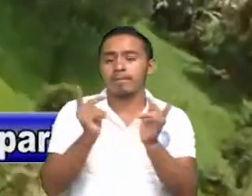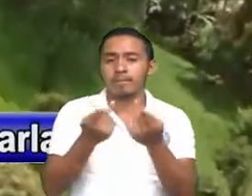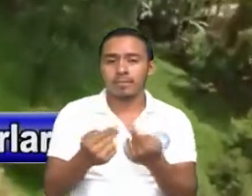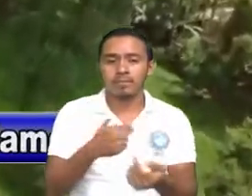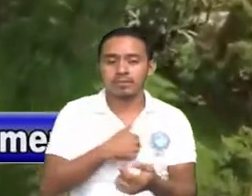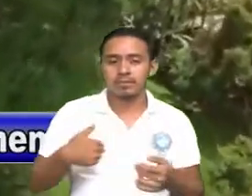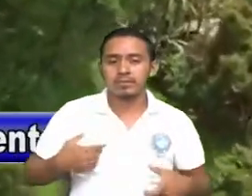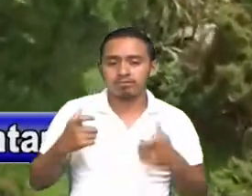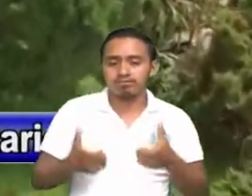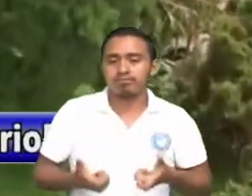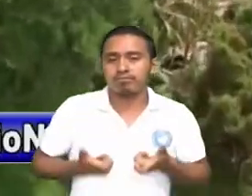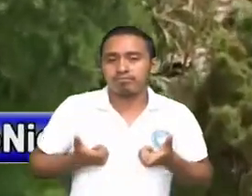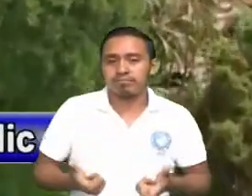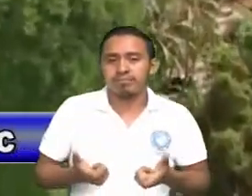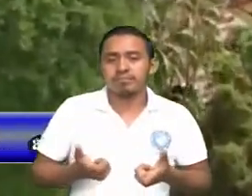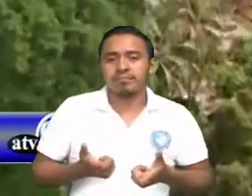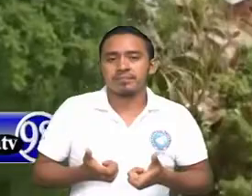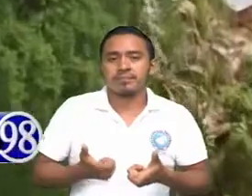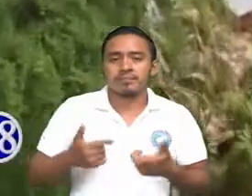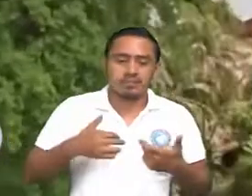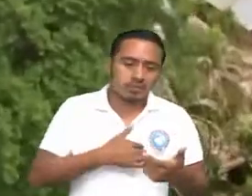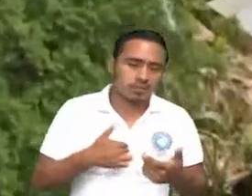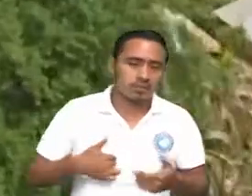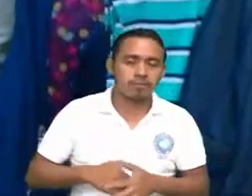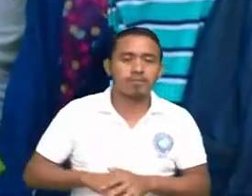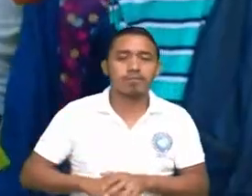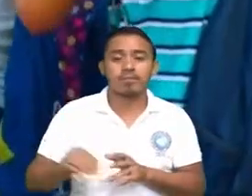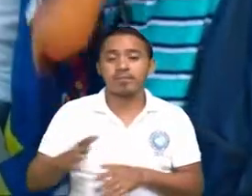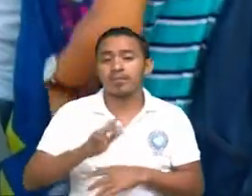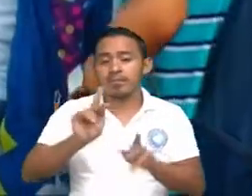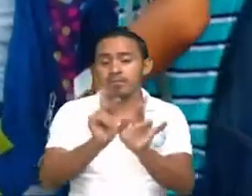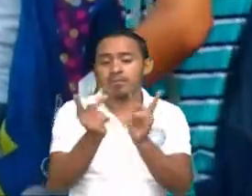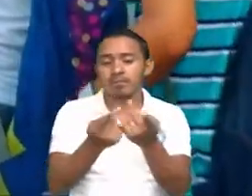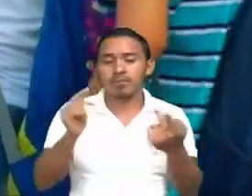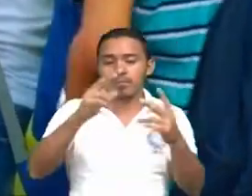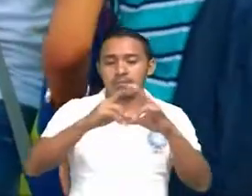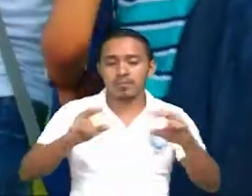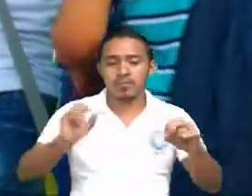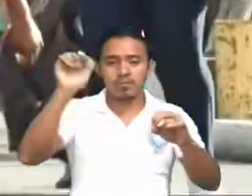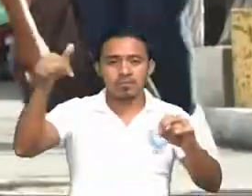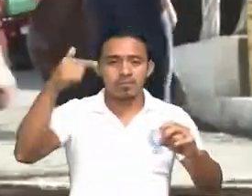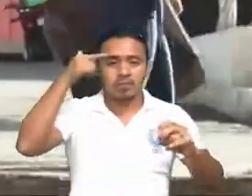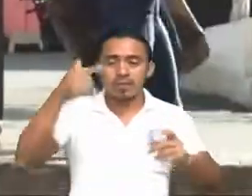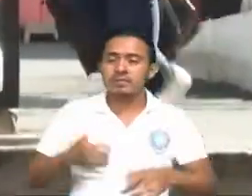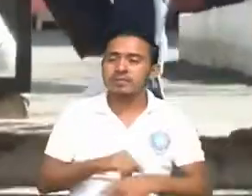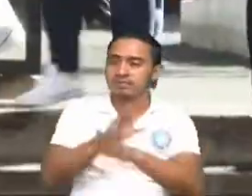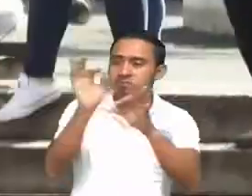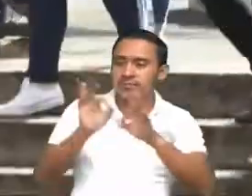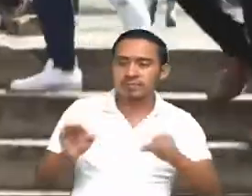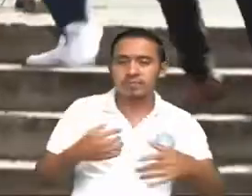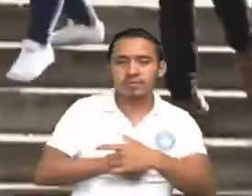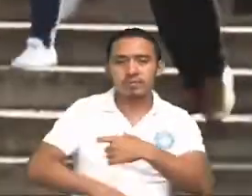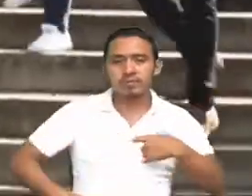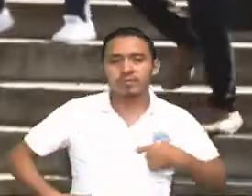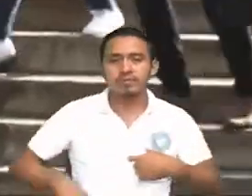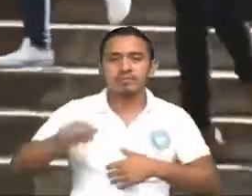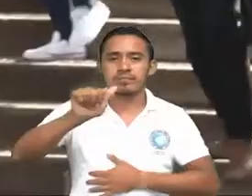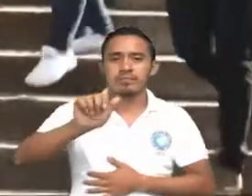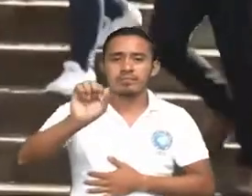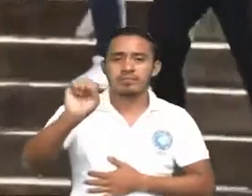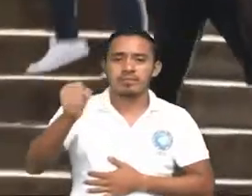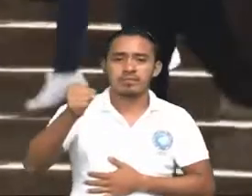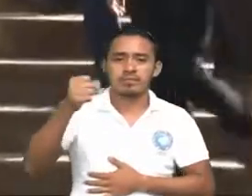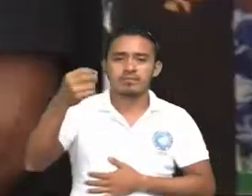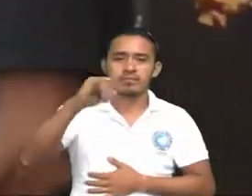riquezas de los países. Por otra parte, el gobierno y pueblo de Nicaragua envió un mensaje de felicitación al presidente de Abjasia por